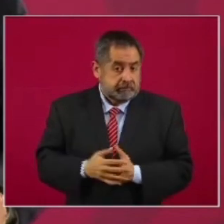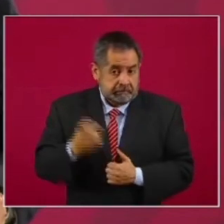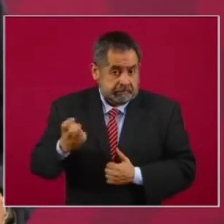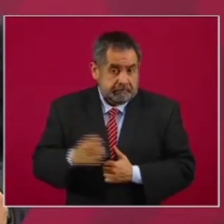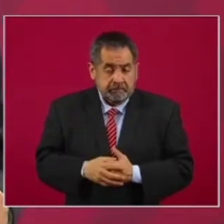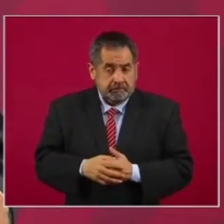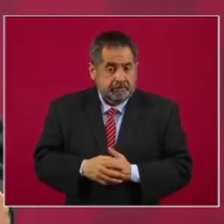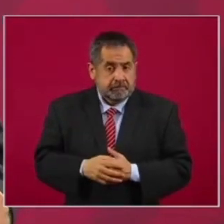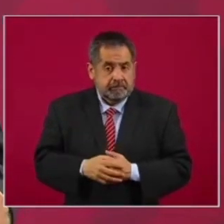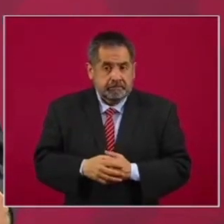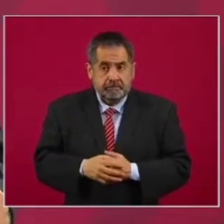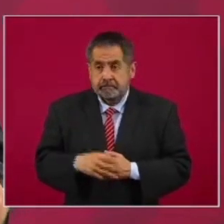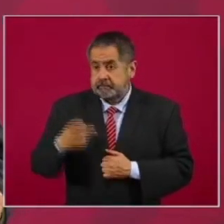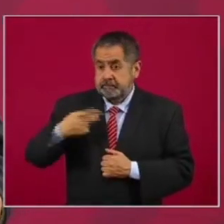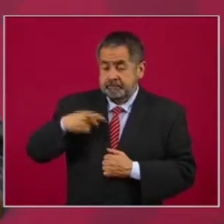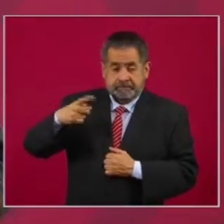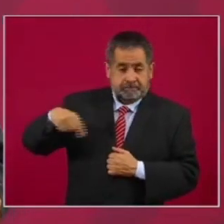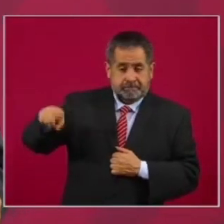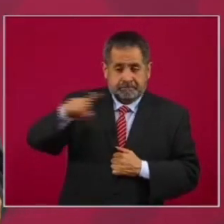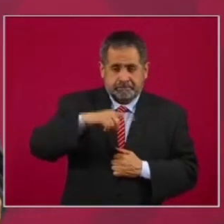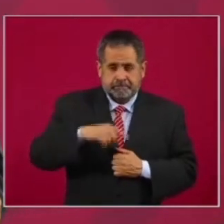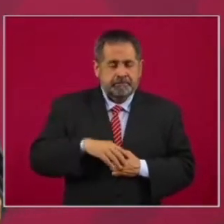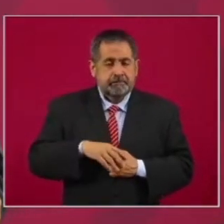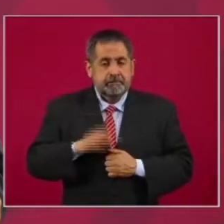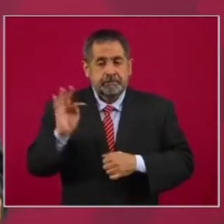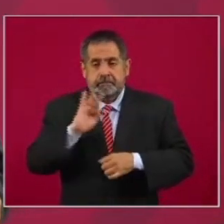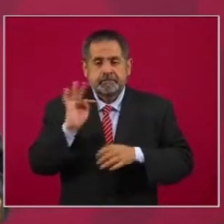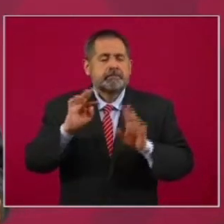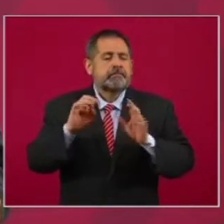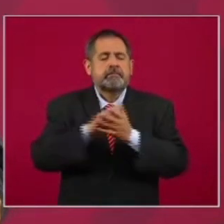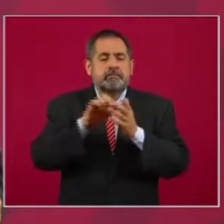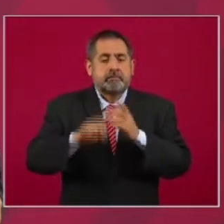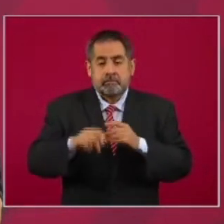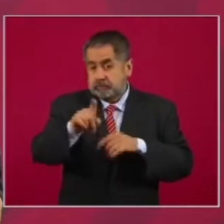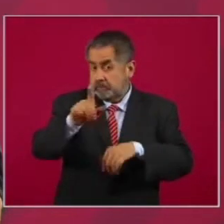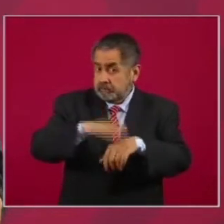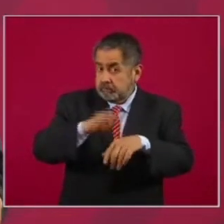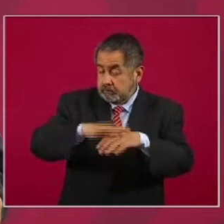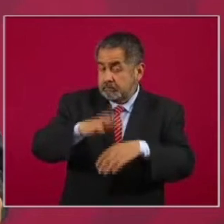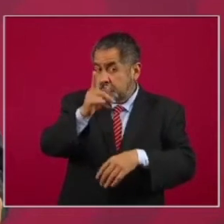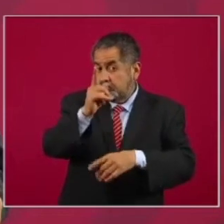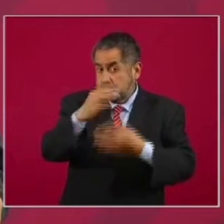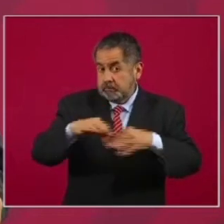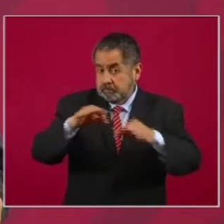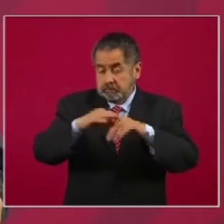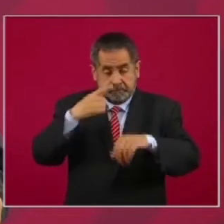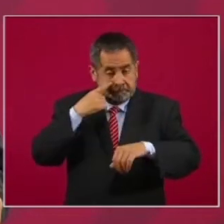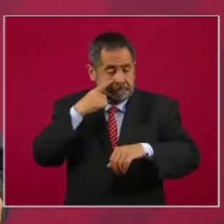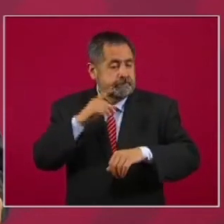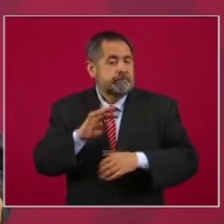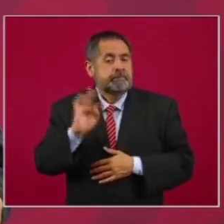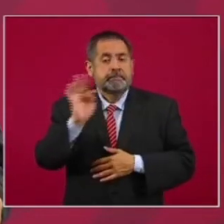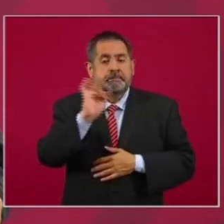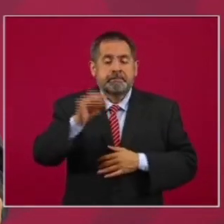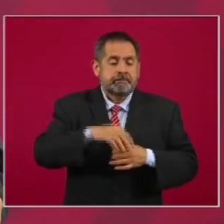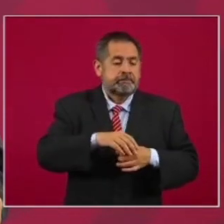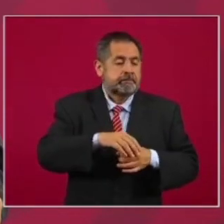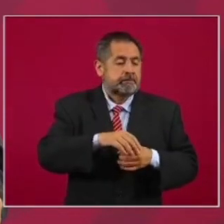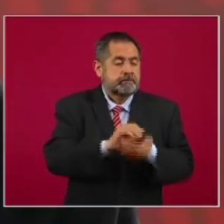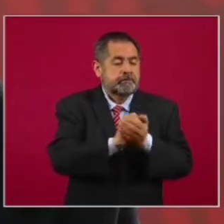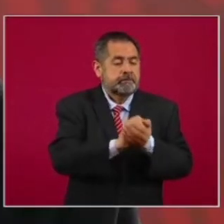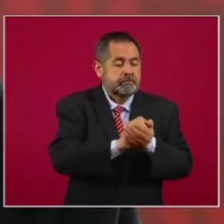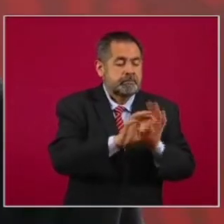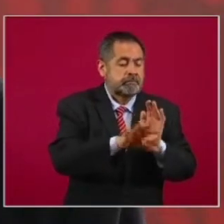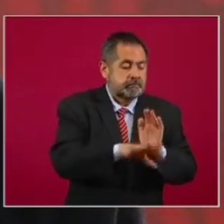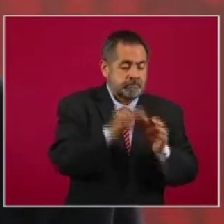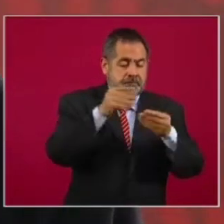si por sorteo les corresponde, eso también es muy importante, ser funcionario en